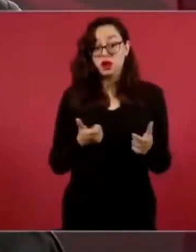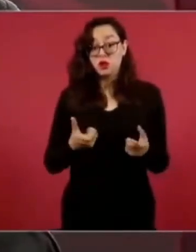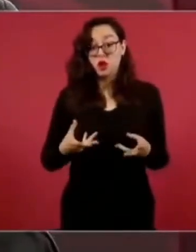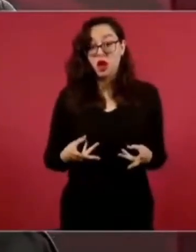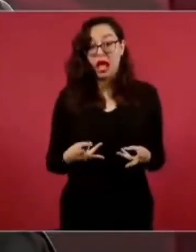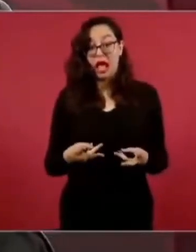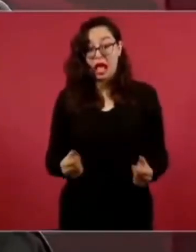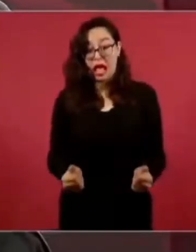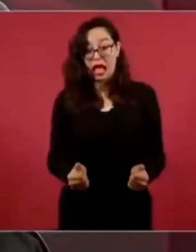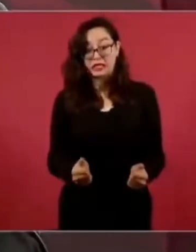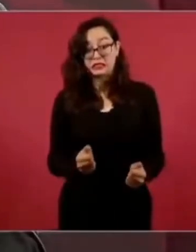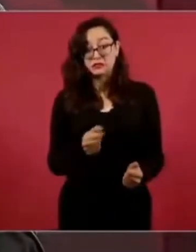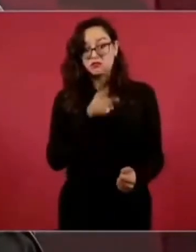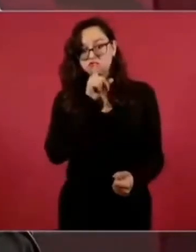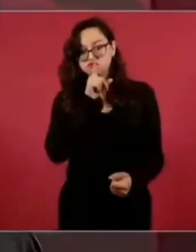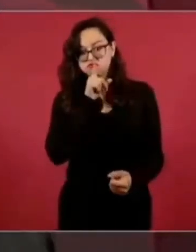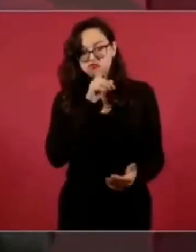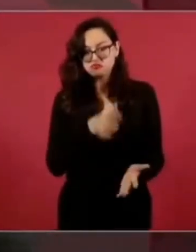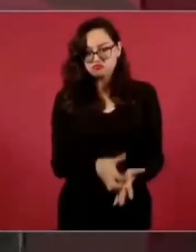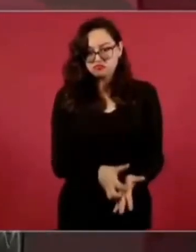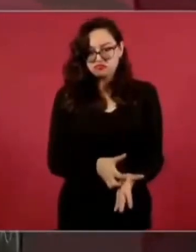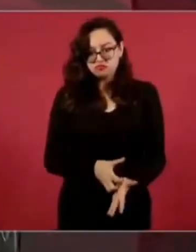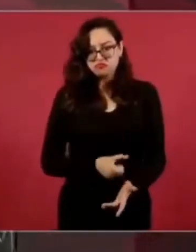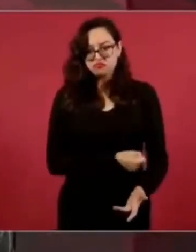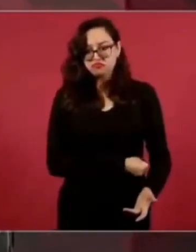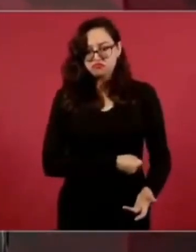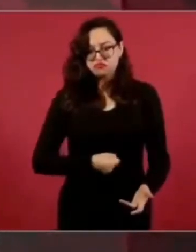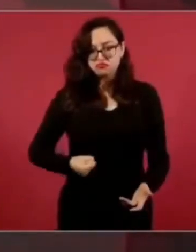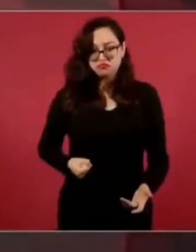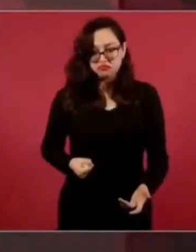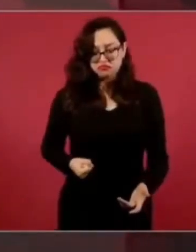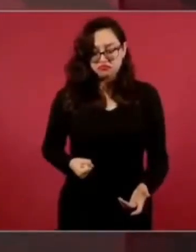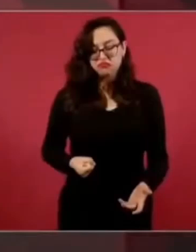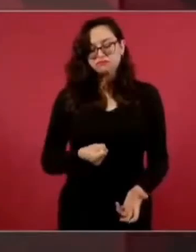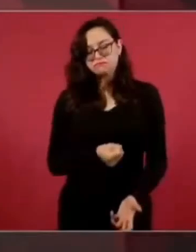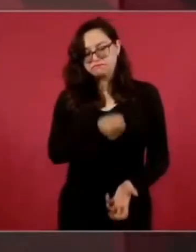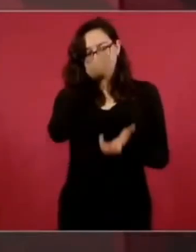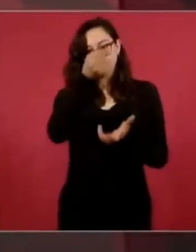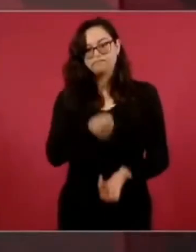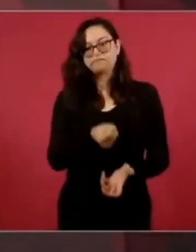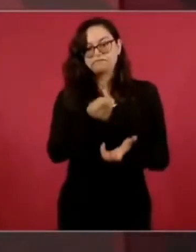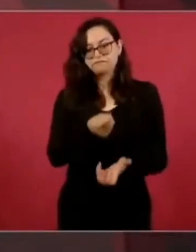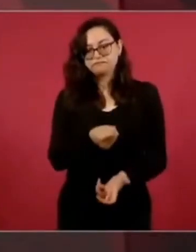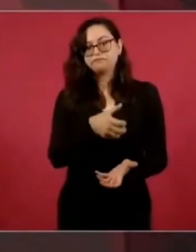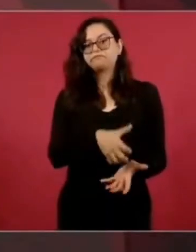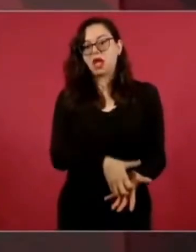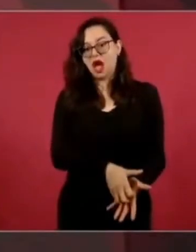gastos superfluos en el gobierno, se ahorra mucho.